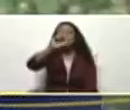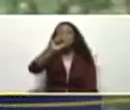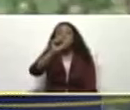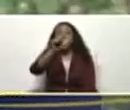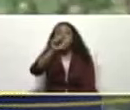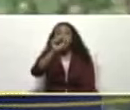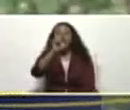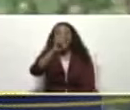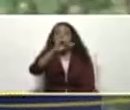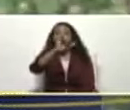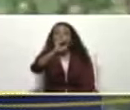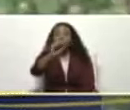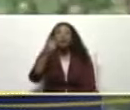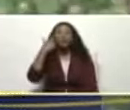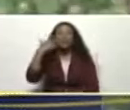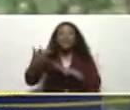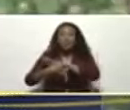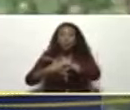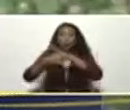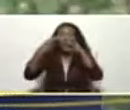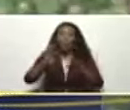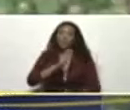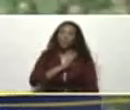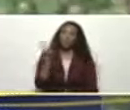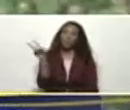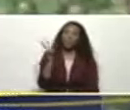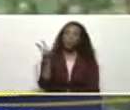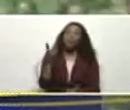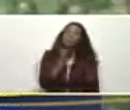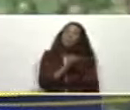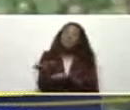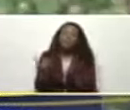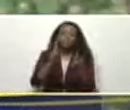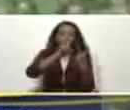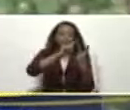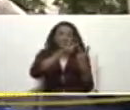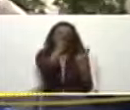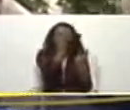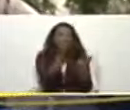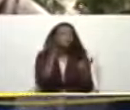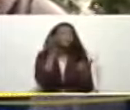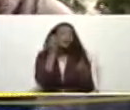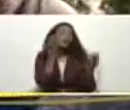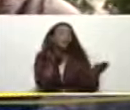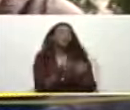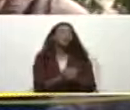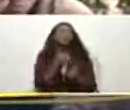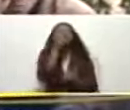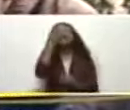estrategias nacionales y con tecnologías propias. Bienvenida, Mariana. Gracias, buenas tardes.